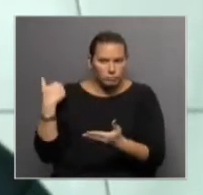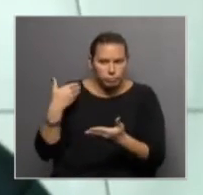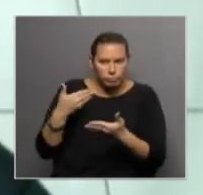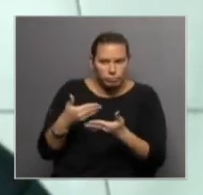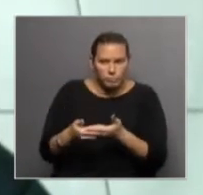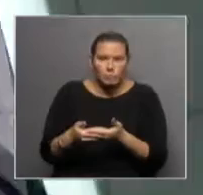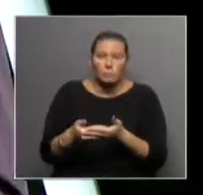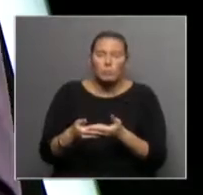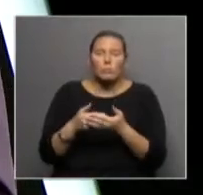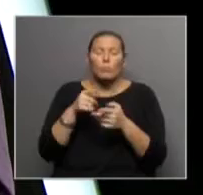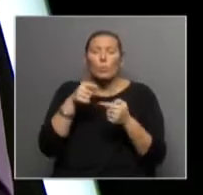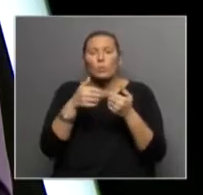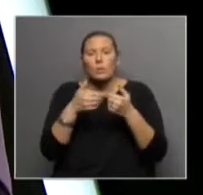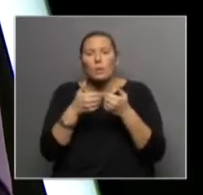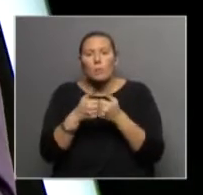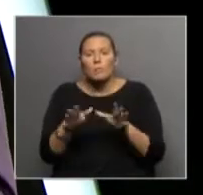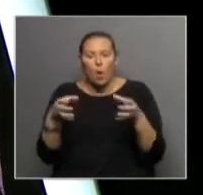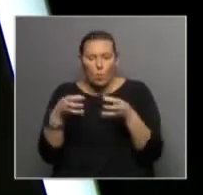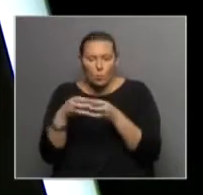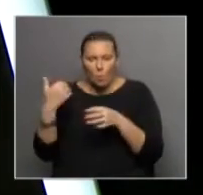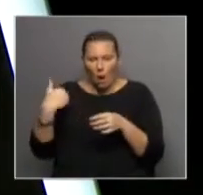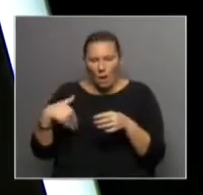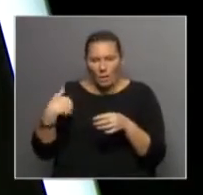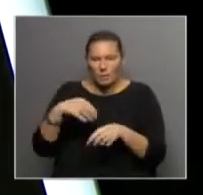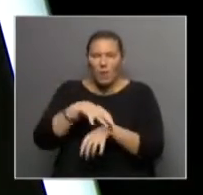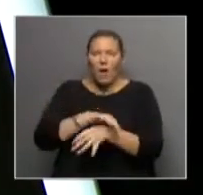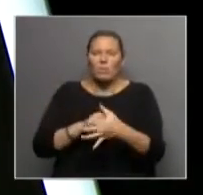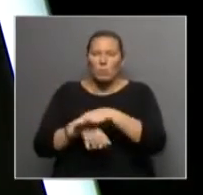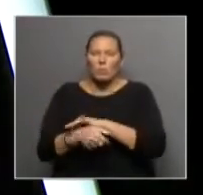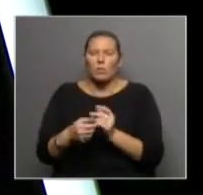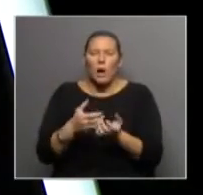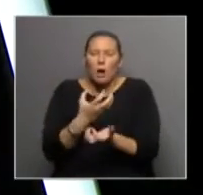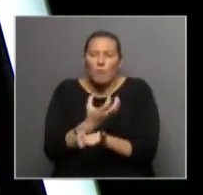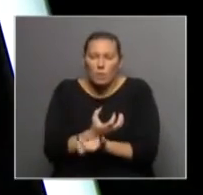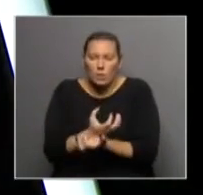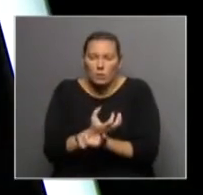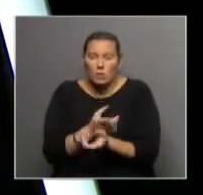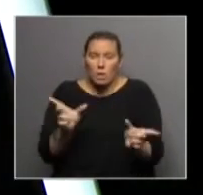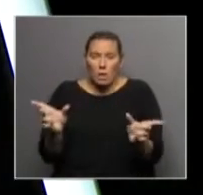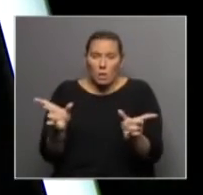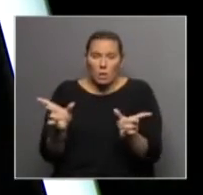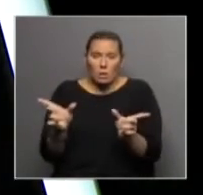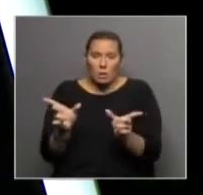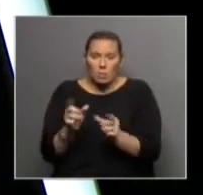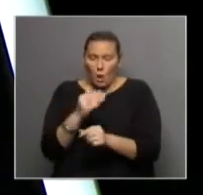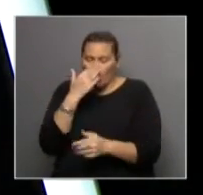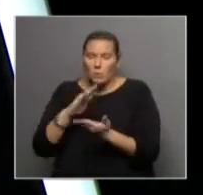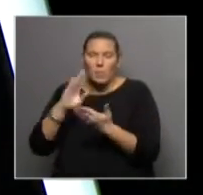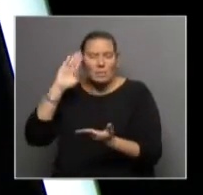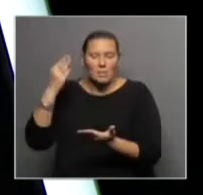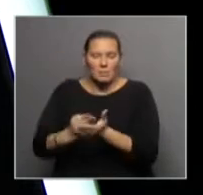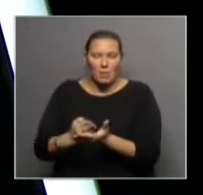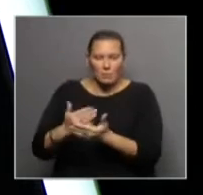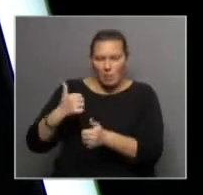Luis, ustedes arrancaron con el equipo argentino de antropología forense a poco de terminada la última dictadura